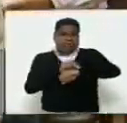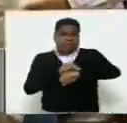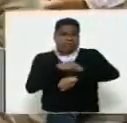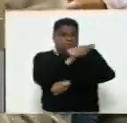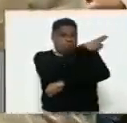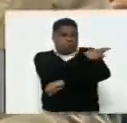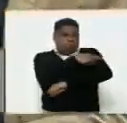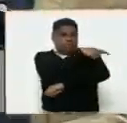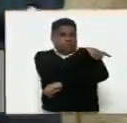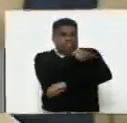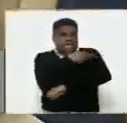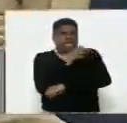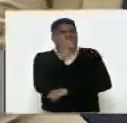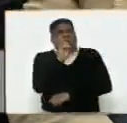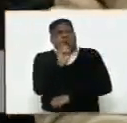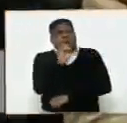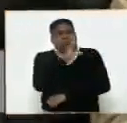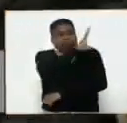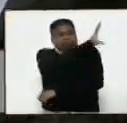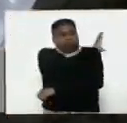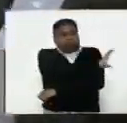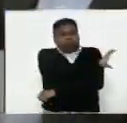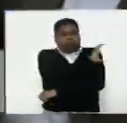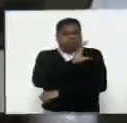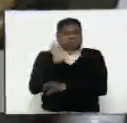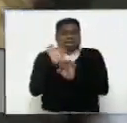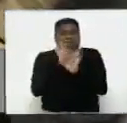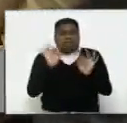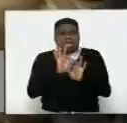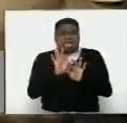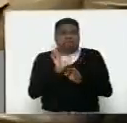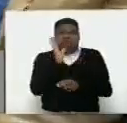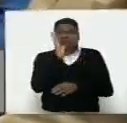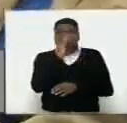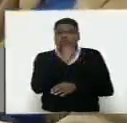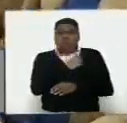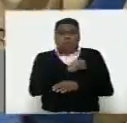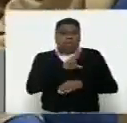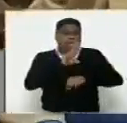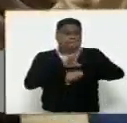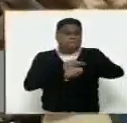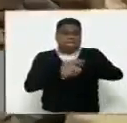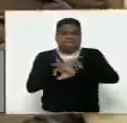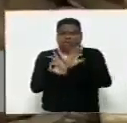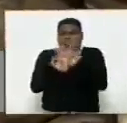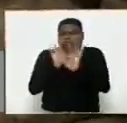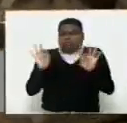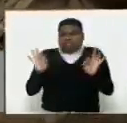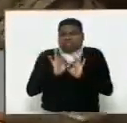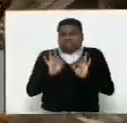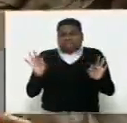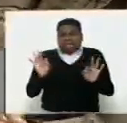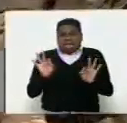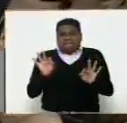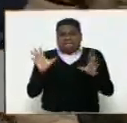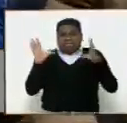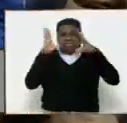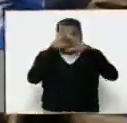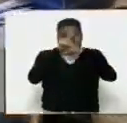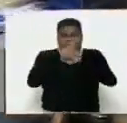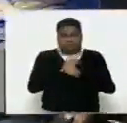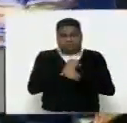donde las atendían. No había asistencia. Todas esas cosas hay que